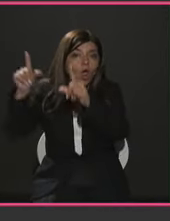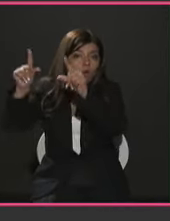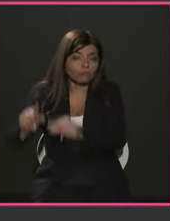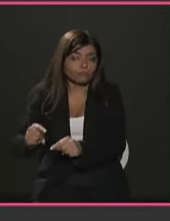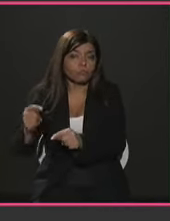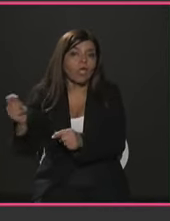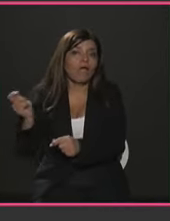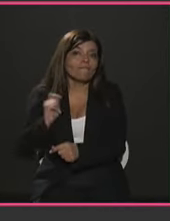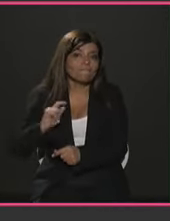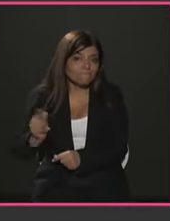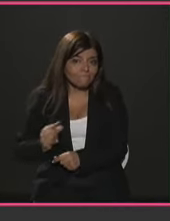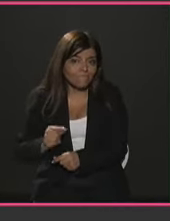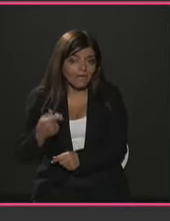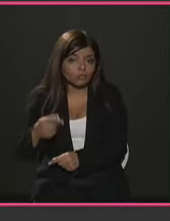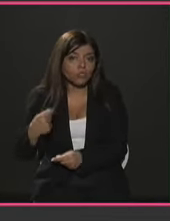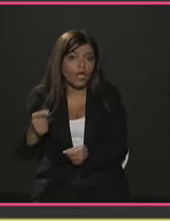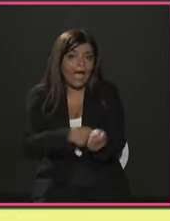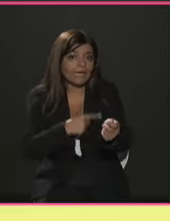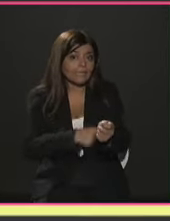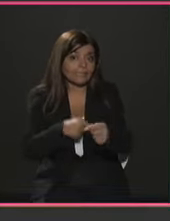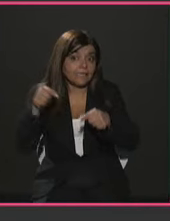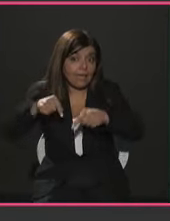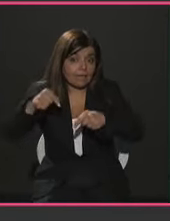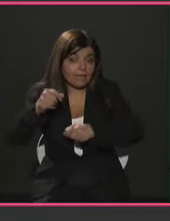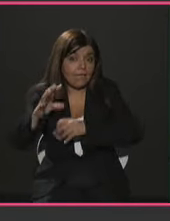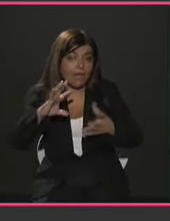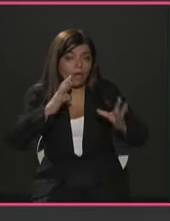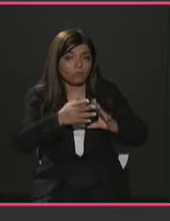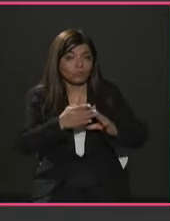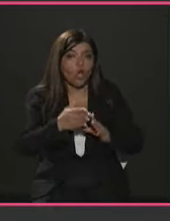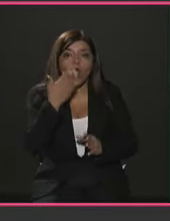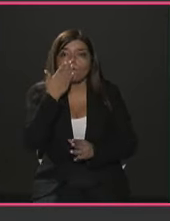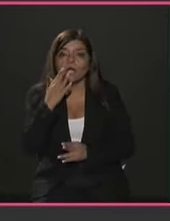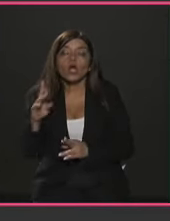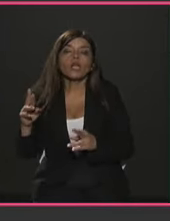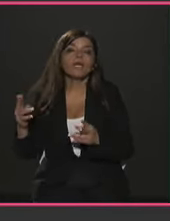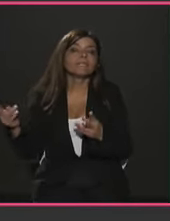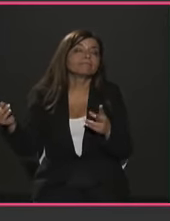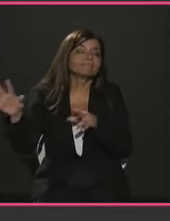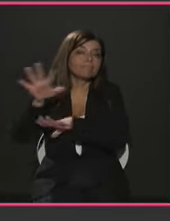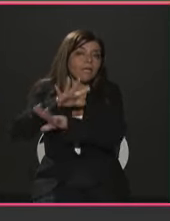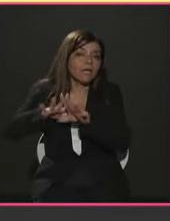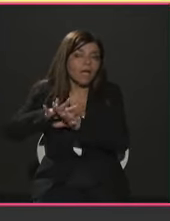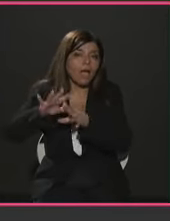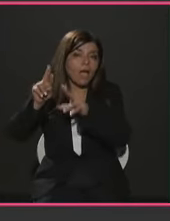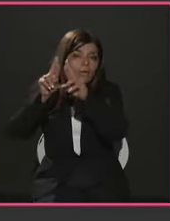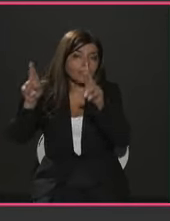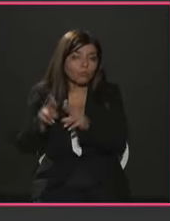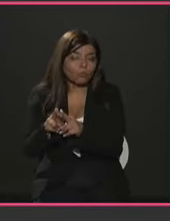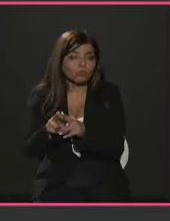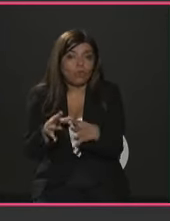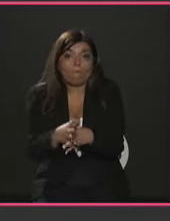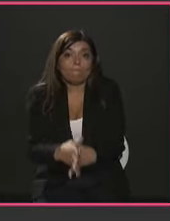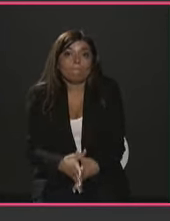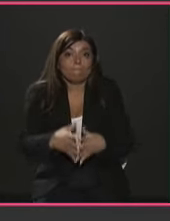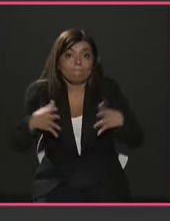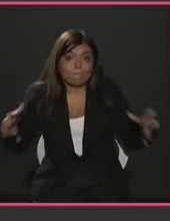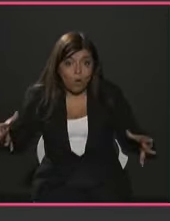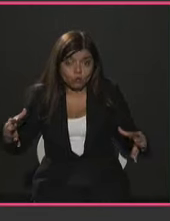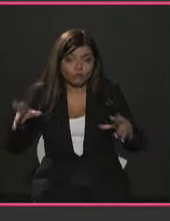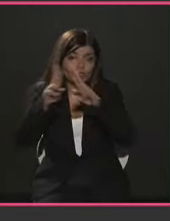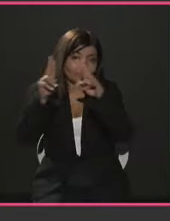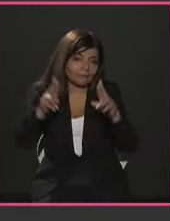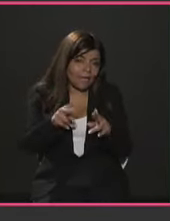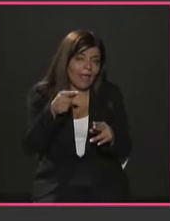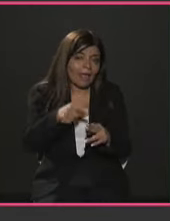del mundo y no solamente Tenemos los mejores recursos renovables para producir electricidad tenemos recursos muy abundantes nosotros